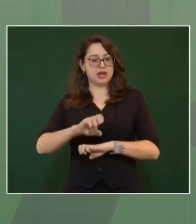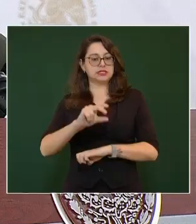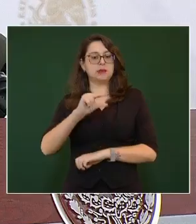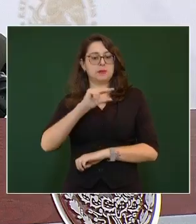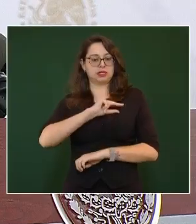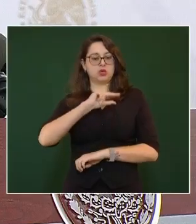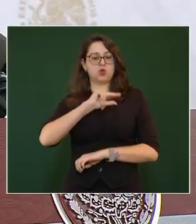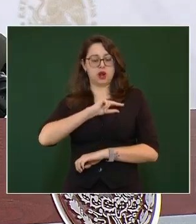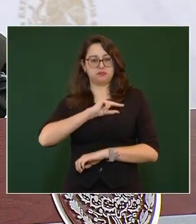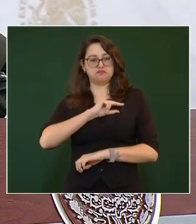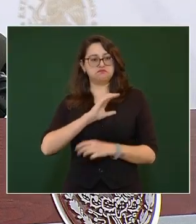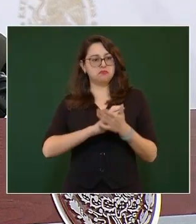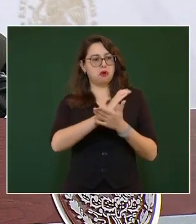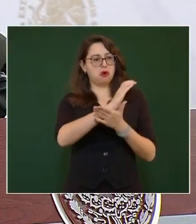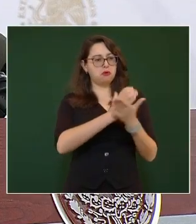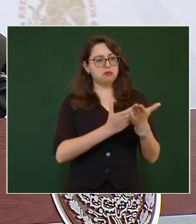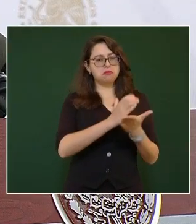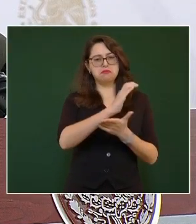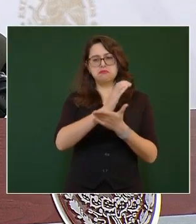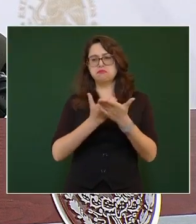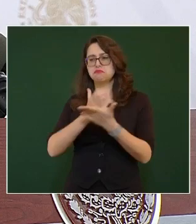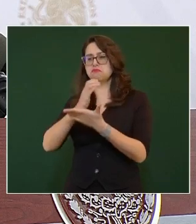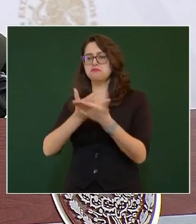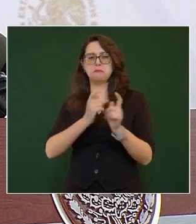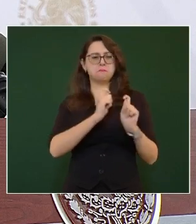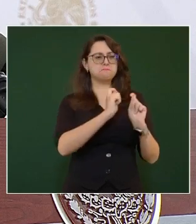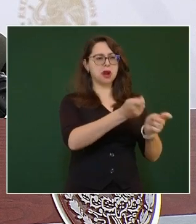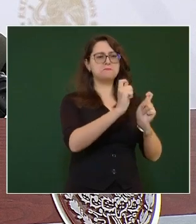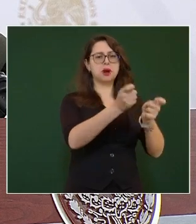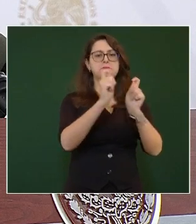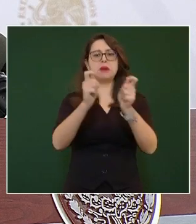para el mantenimiento de carreteras.